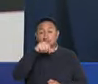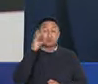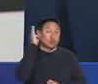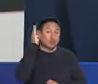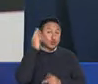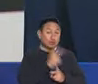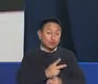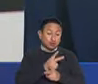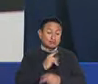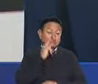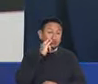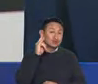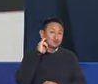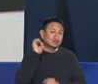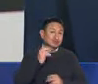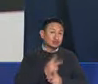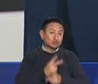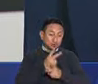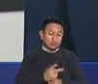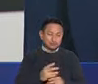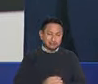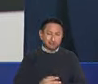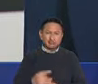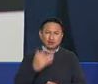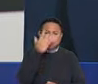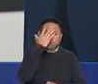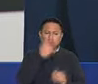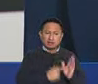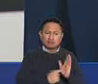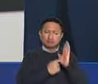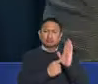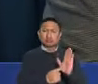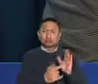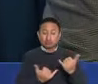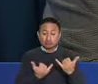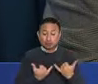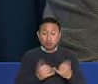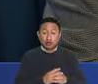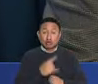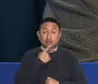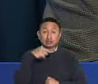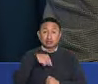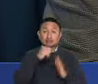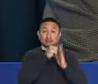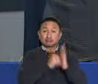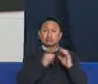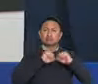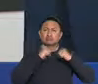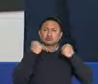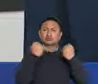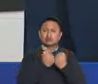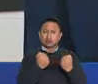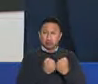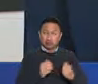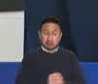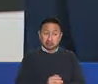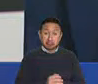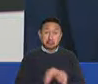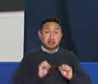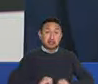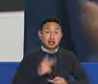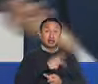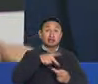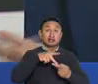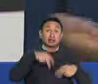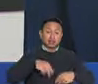con nuestros niños y niñas. ¿Y por qué le pongo esto como plus? Porque ahora se habló mucho de la agenda social, de lo que podían hacer las